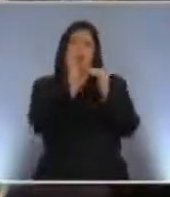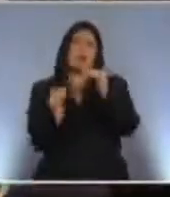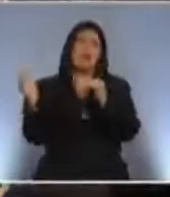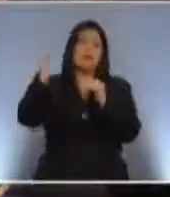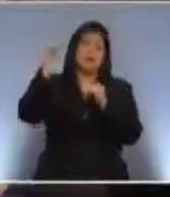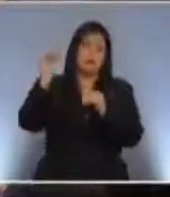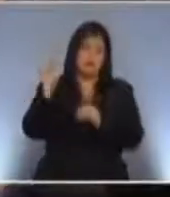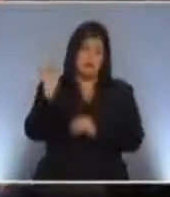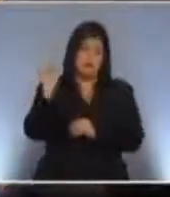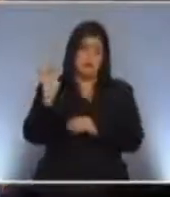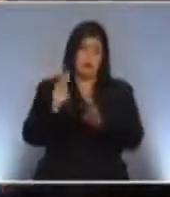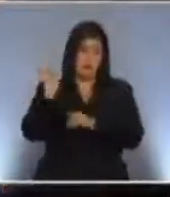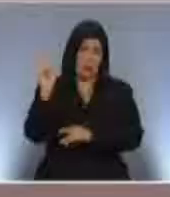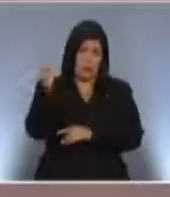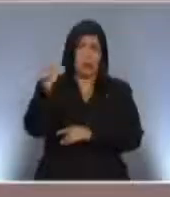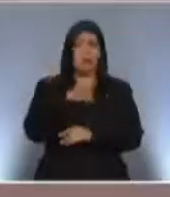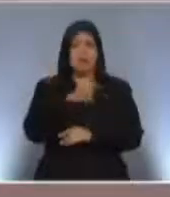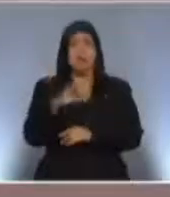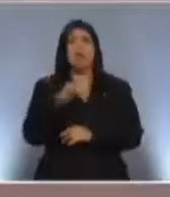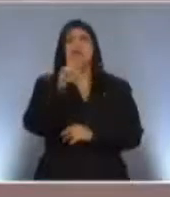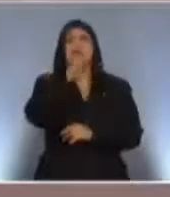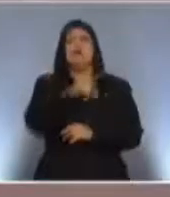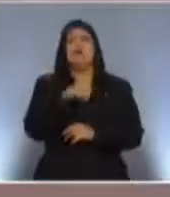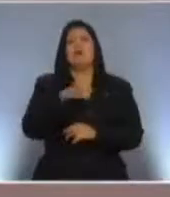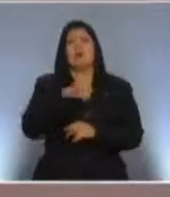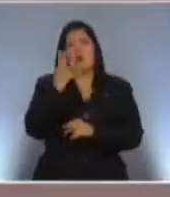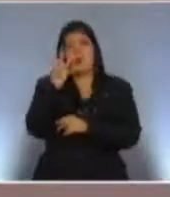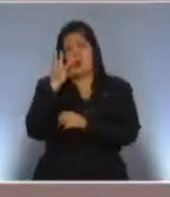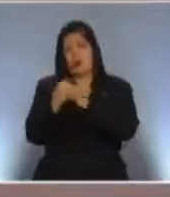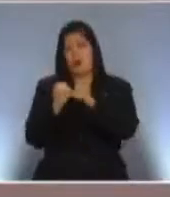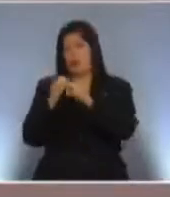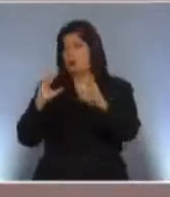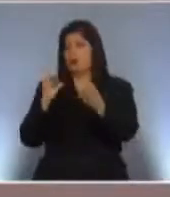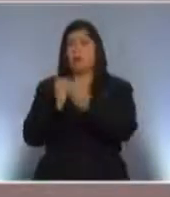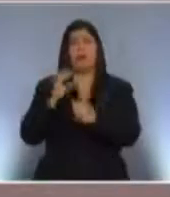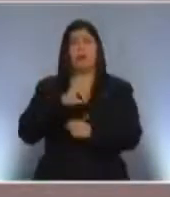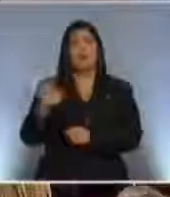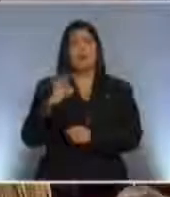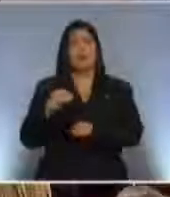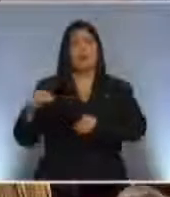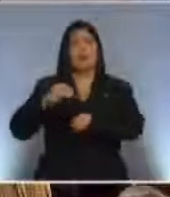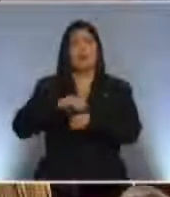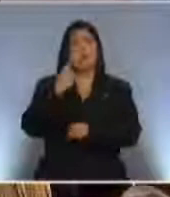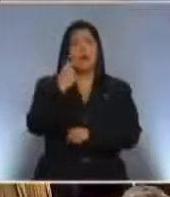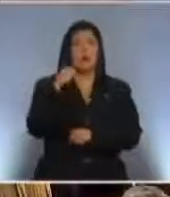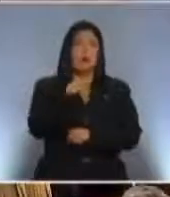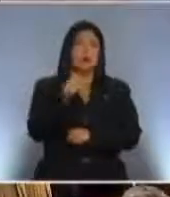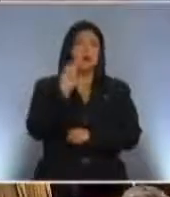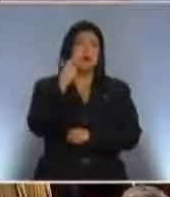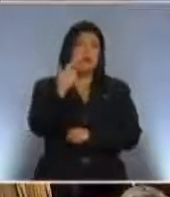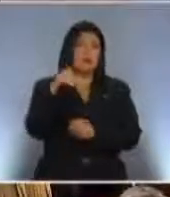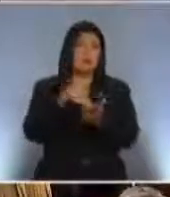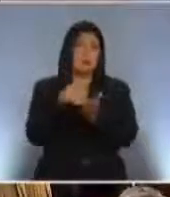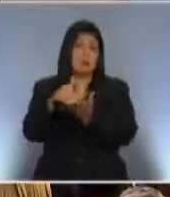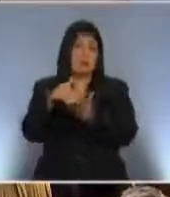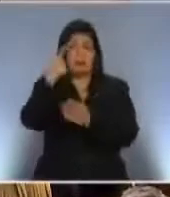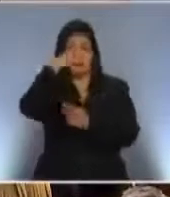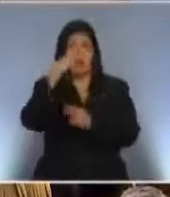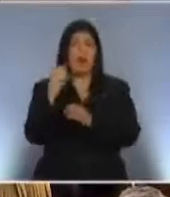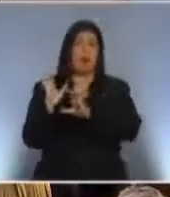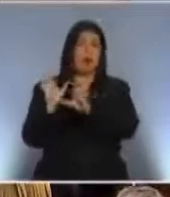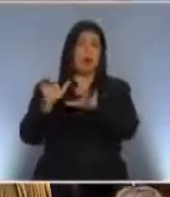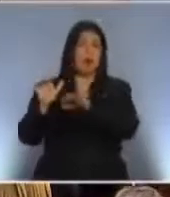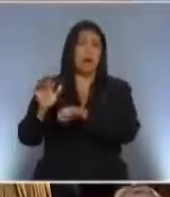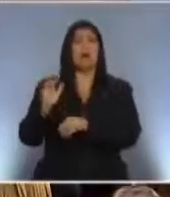En 4 años se incorporaron 1.7 millones de nuevos estudiantes a la